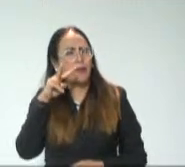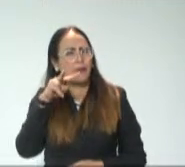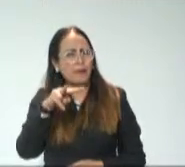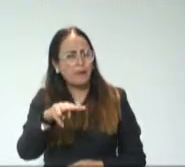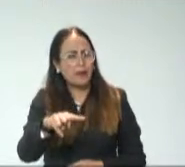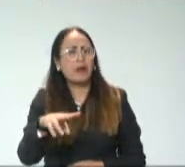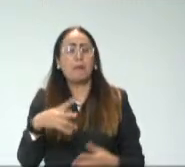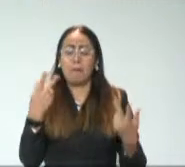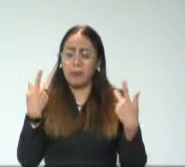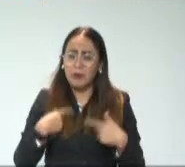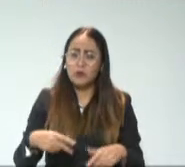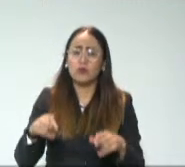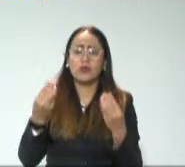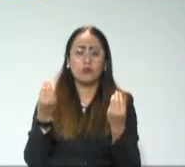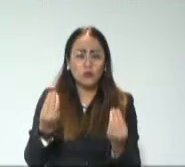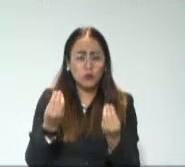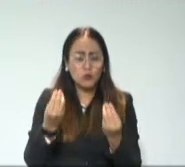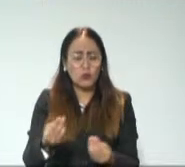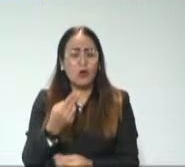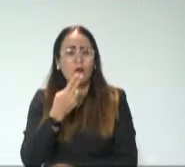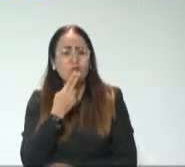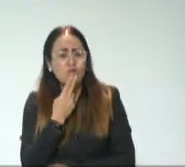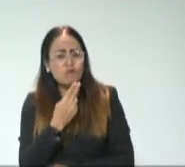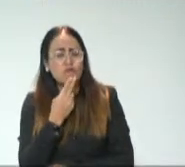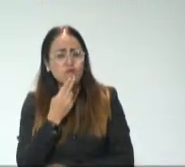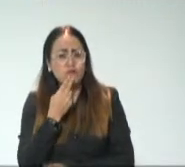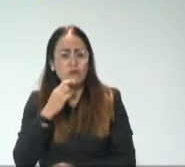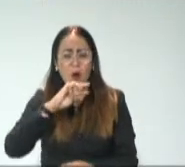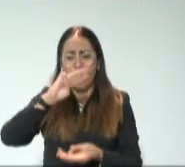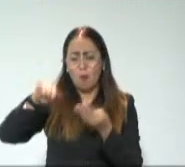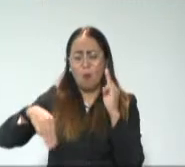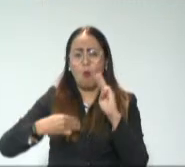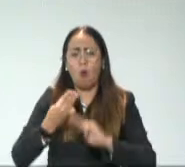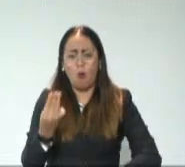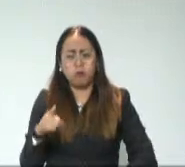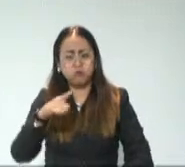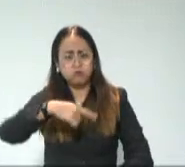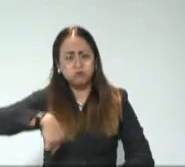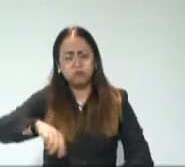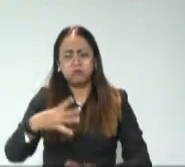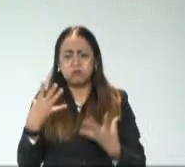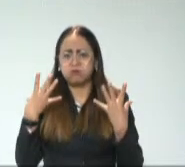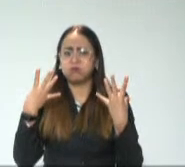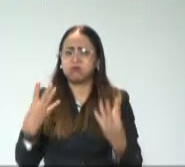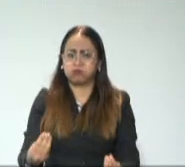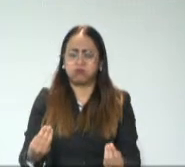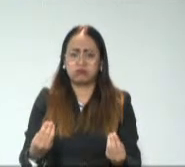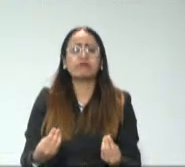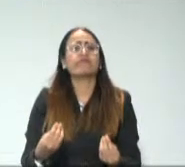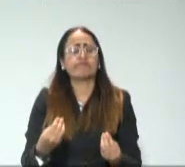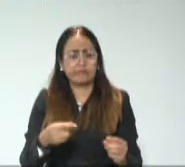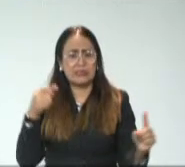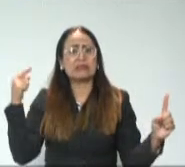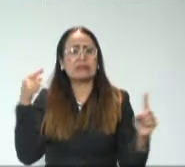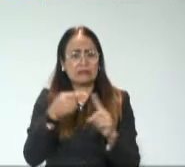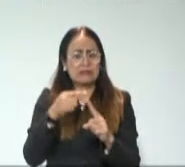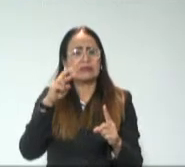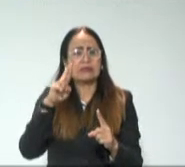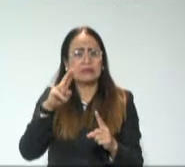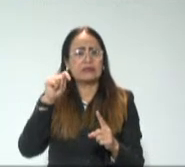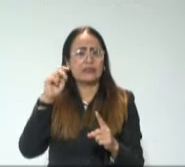adopción que ya tiene en Prácticamente todo el mundo por supuesto con retos significativos en donde reconocemos